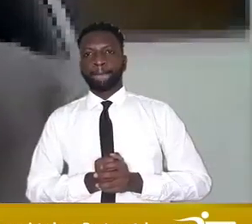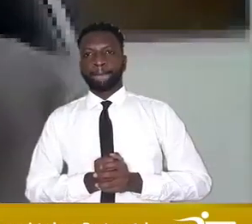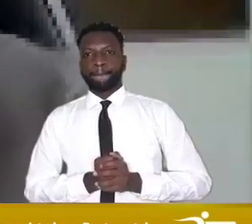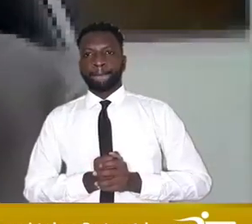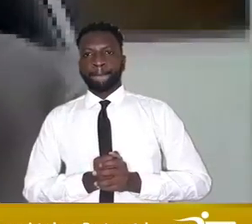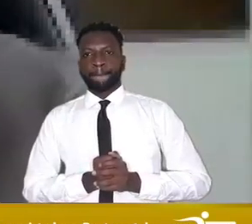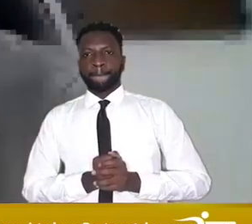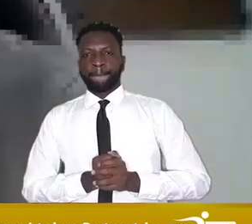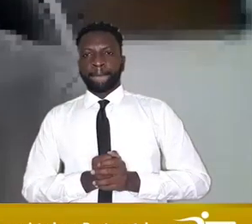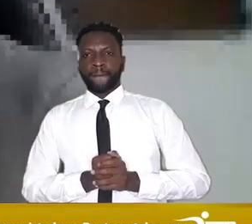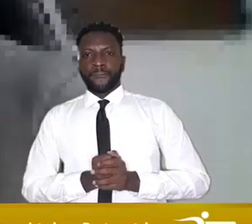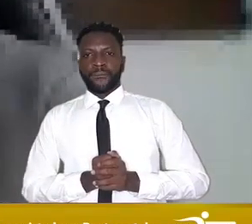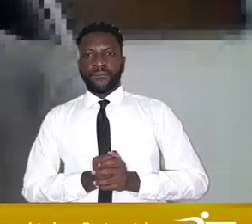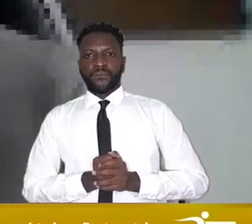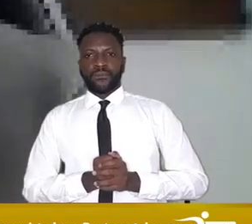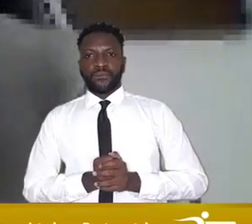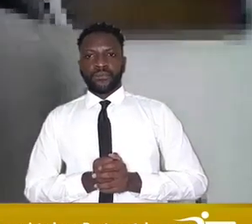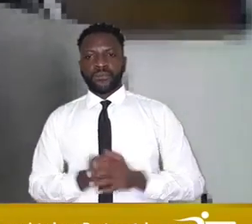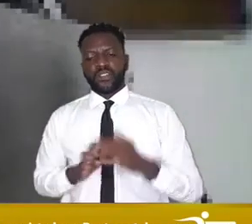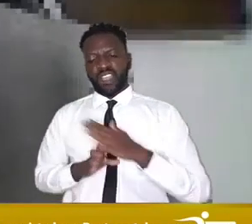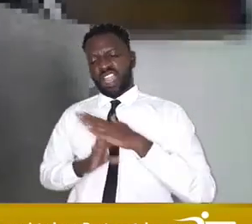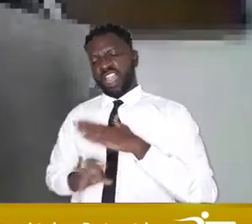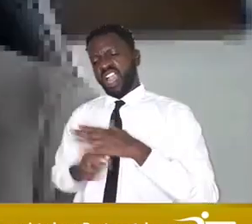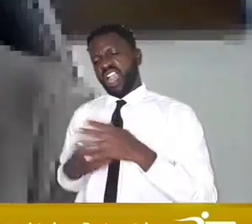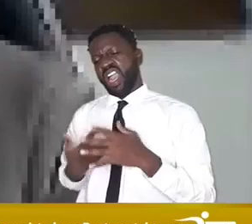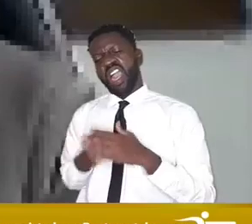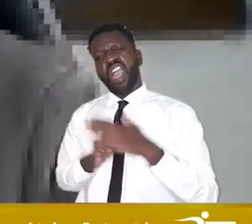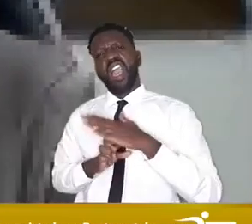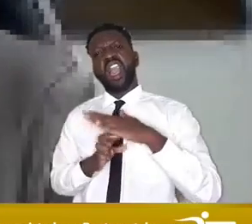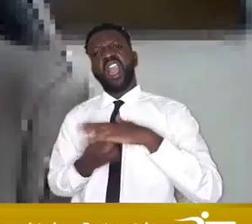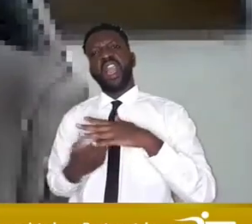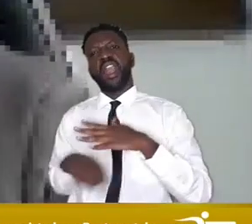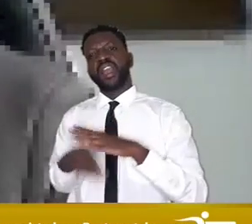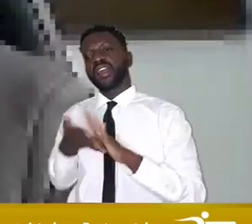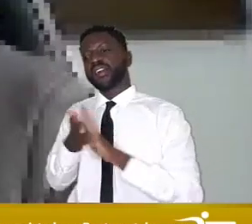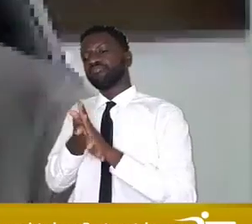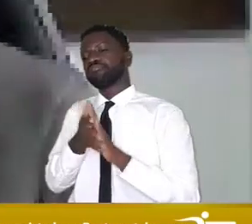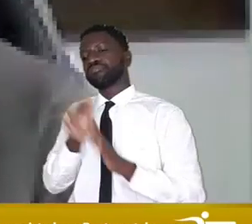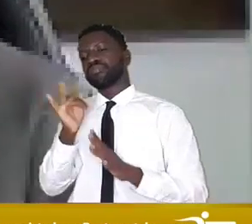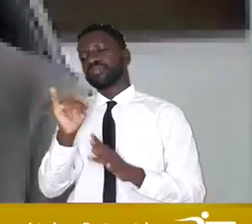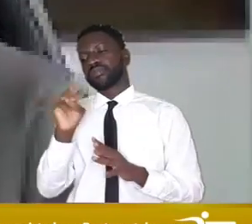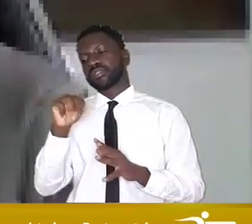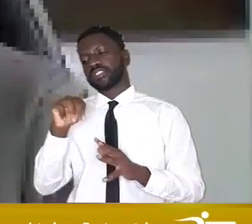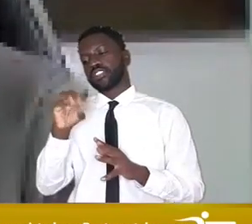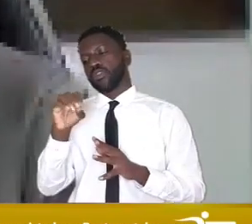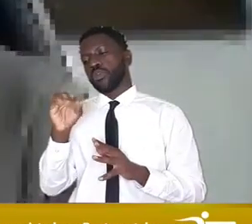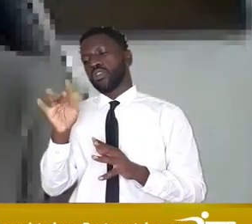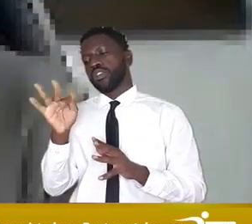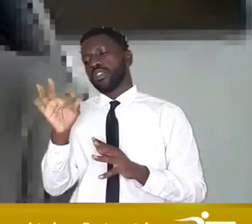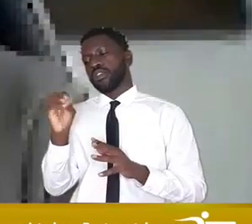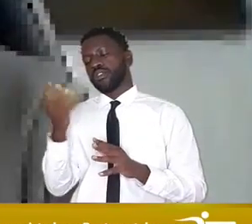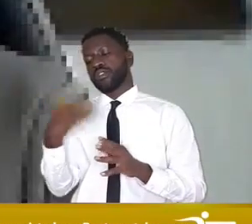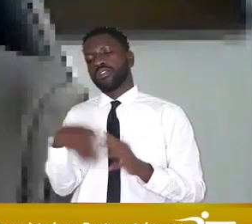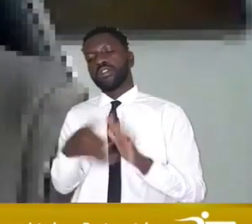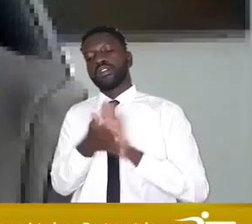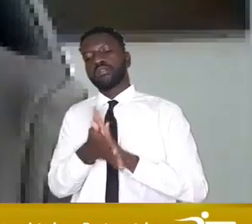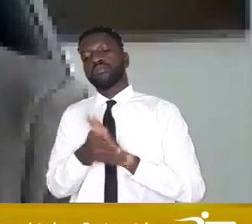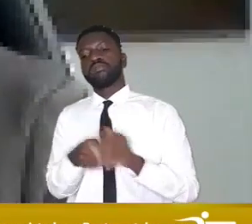El apóstol aquí le está diciendo a Timoteo que le está dando un mandamiento.